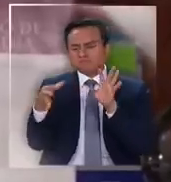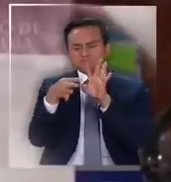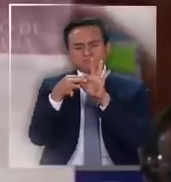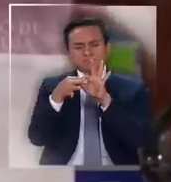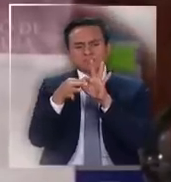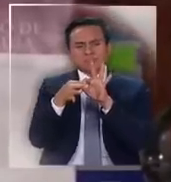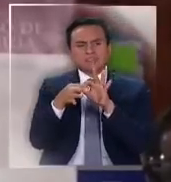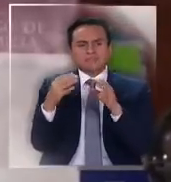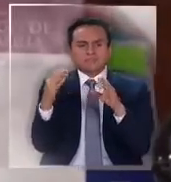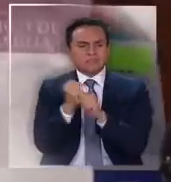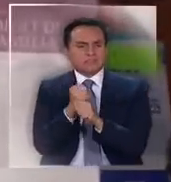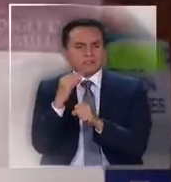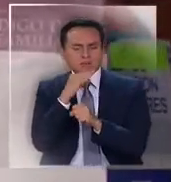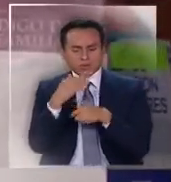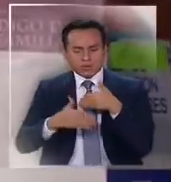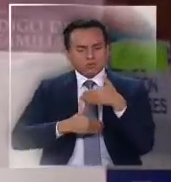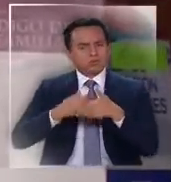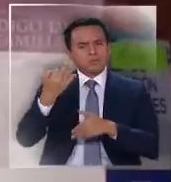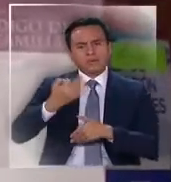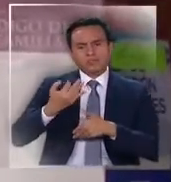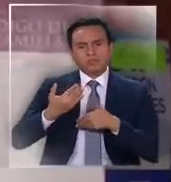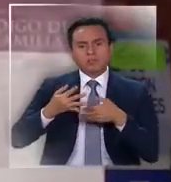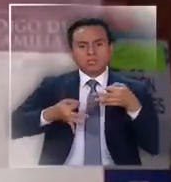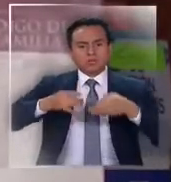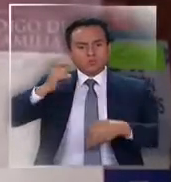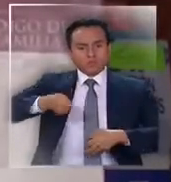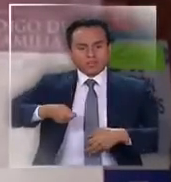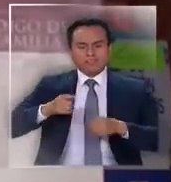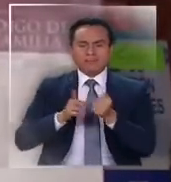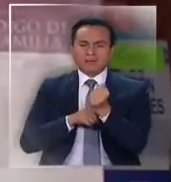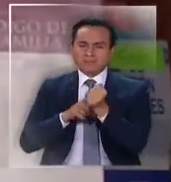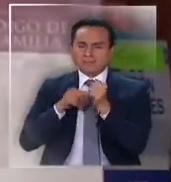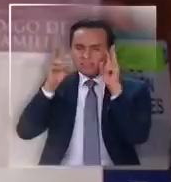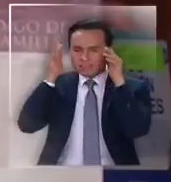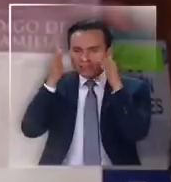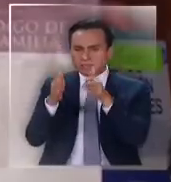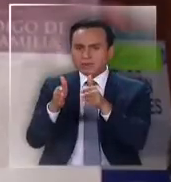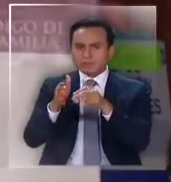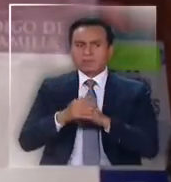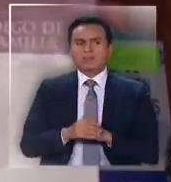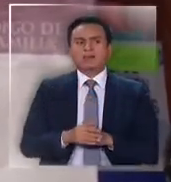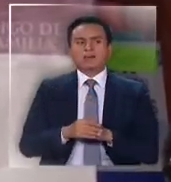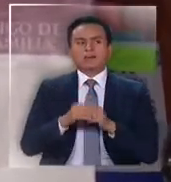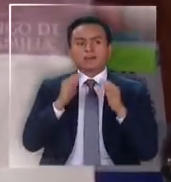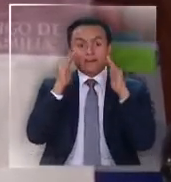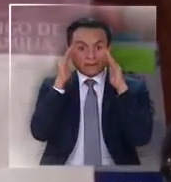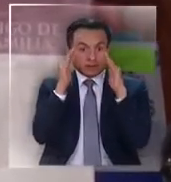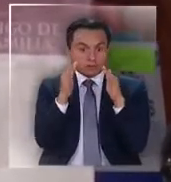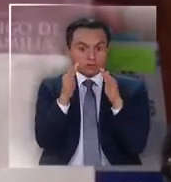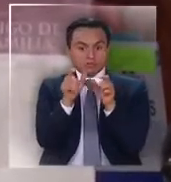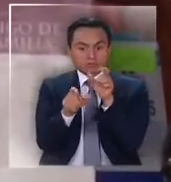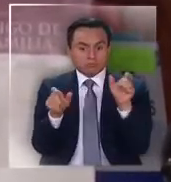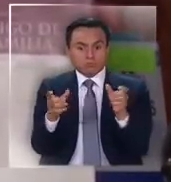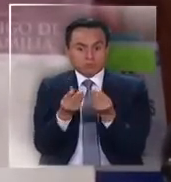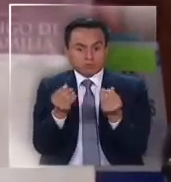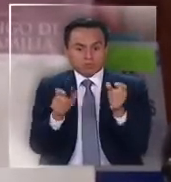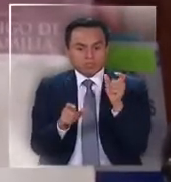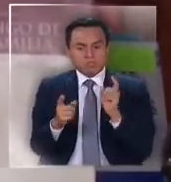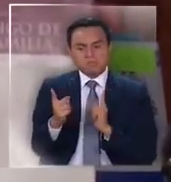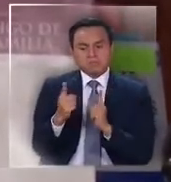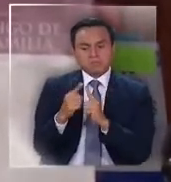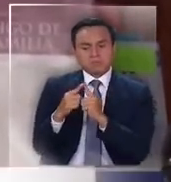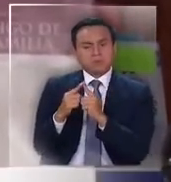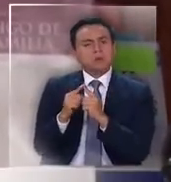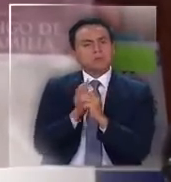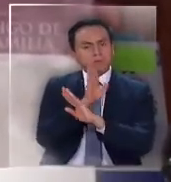la celeridad y buen funcionamiento que tienen hoy día los tribunales de familia en ese tema. En la atención que muchas personas de manera personal